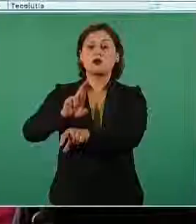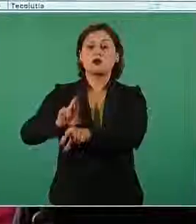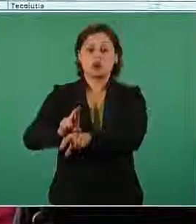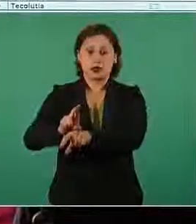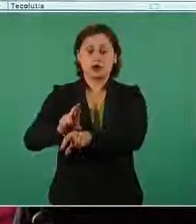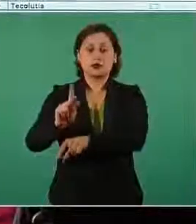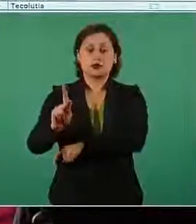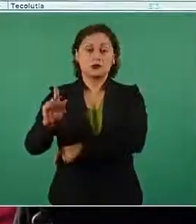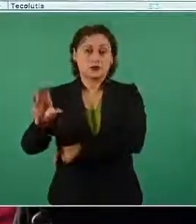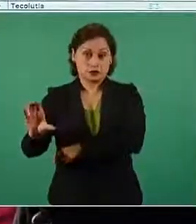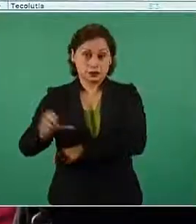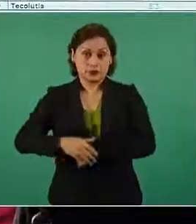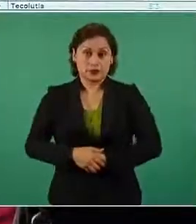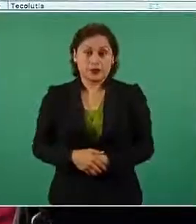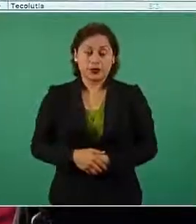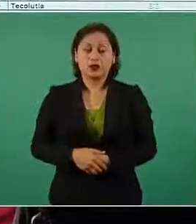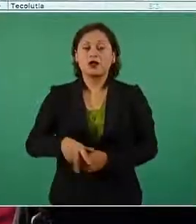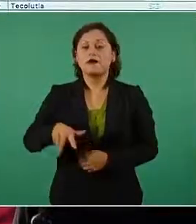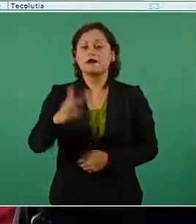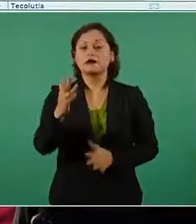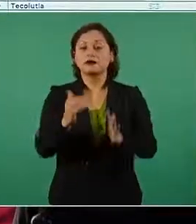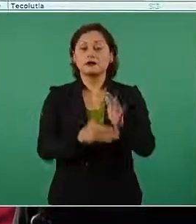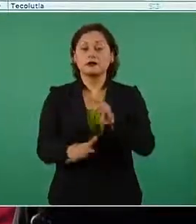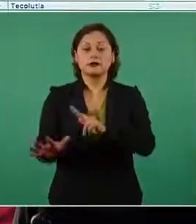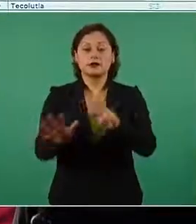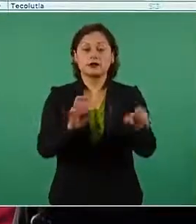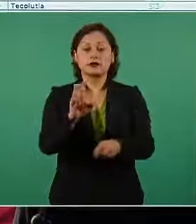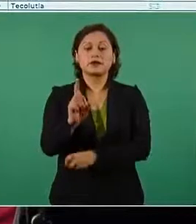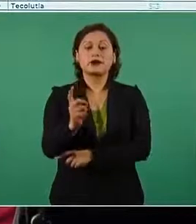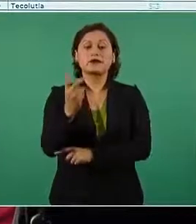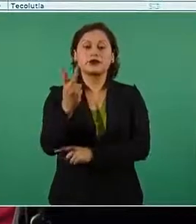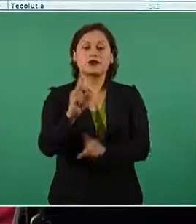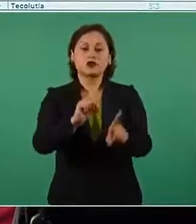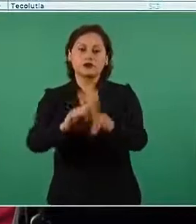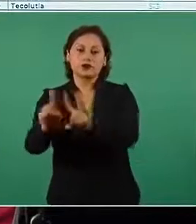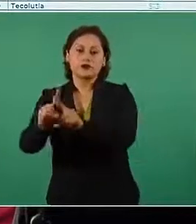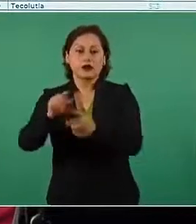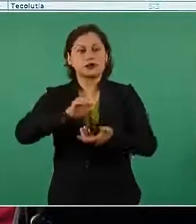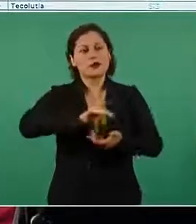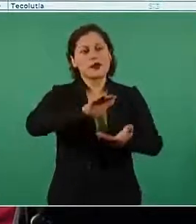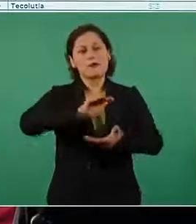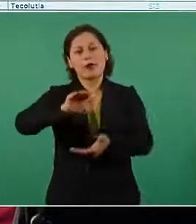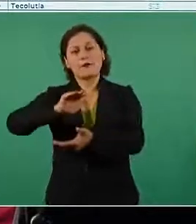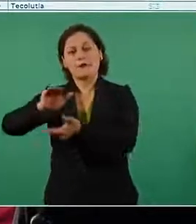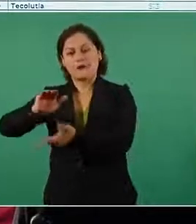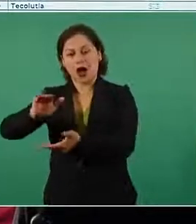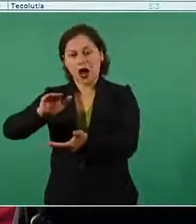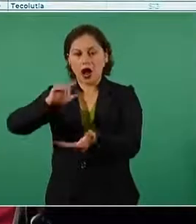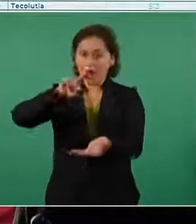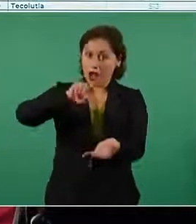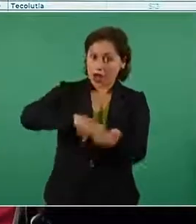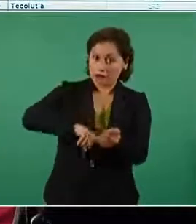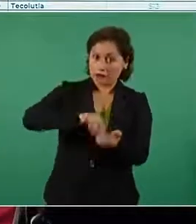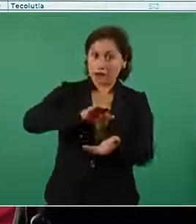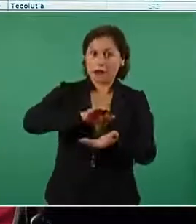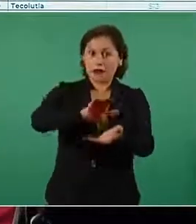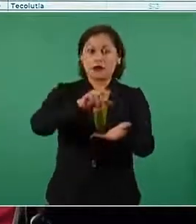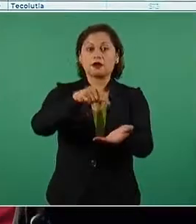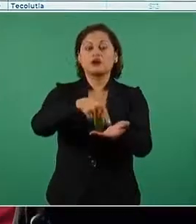Protección Civil. Fueron 13.732 paquetes de enseres. Estos paquetes